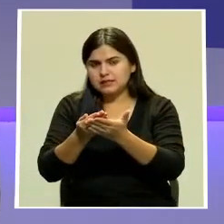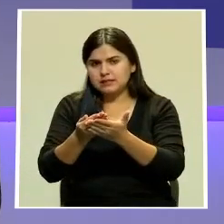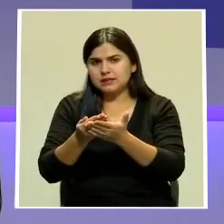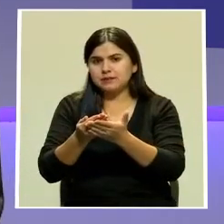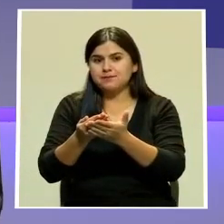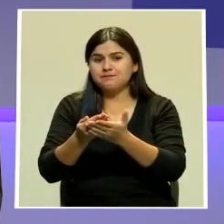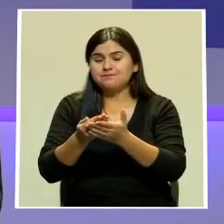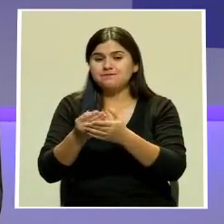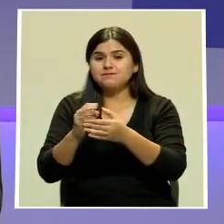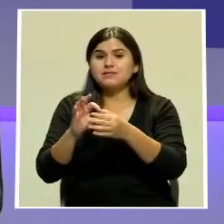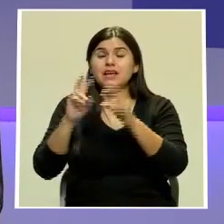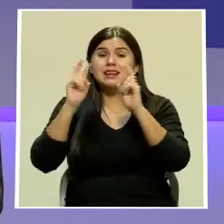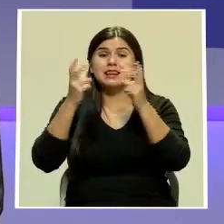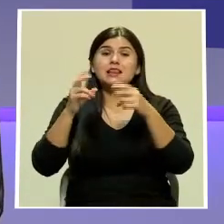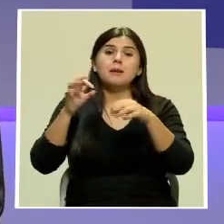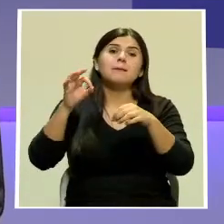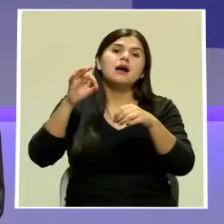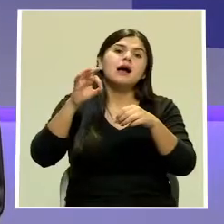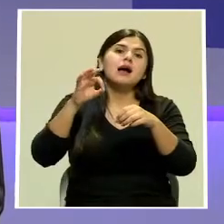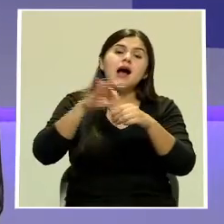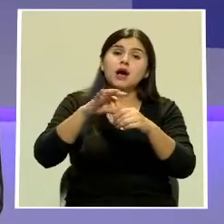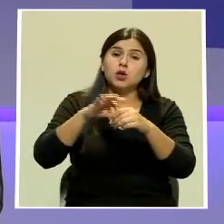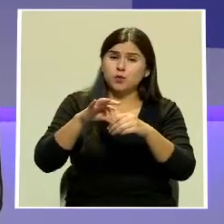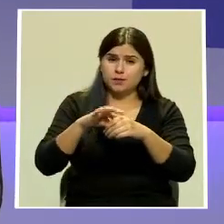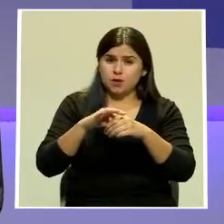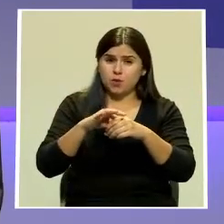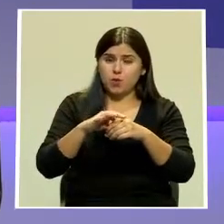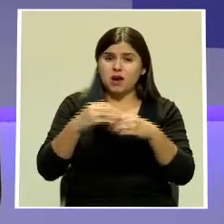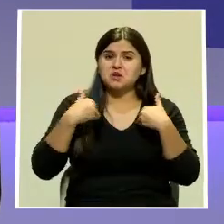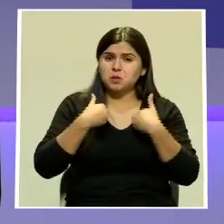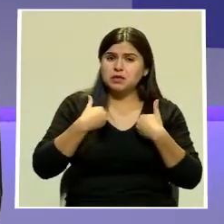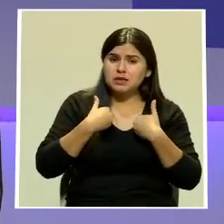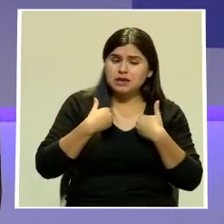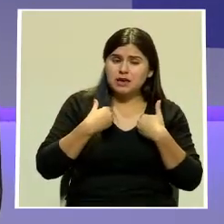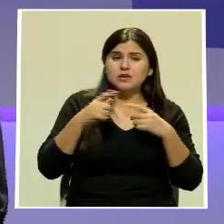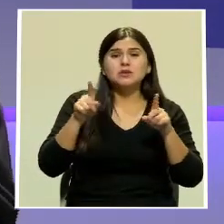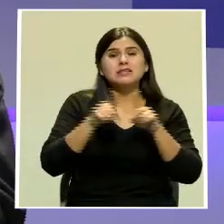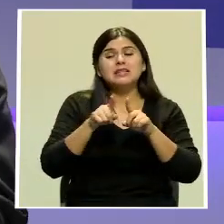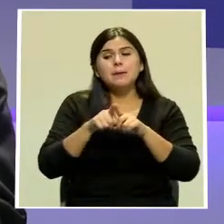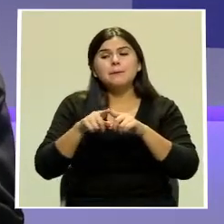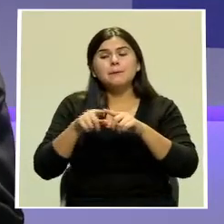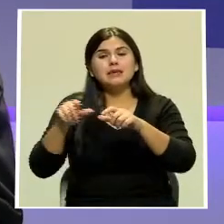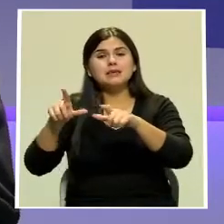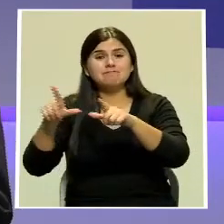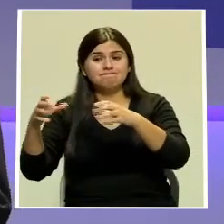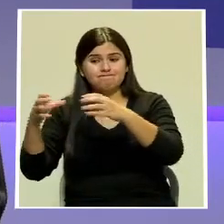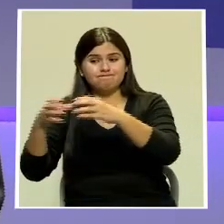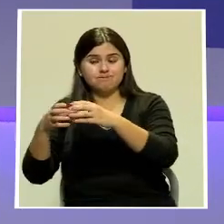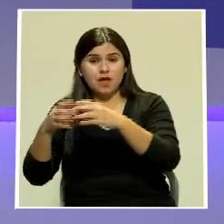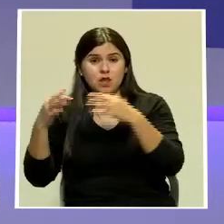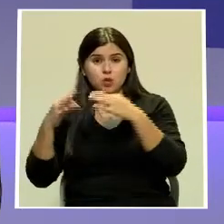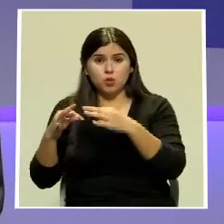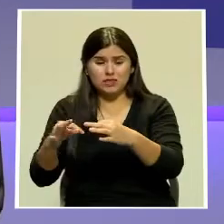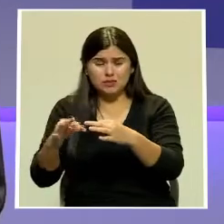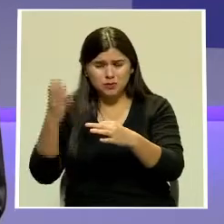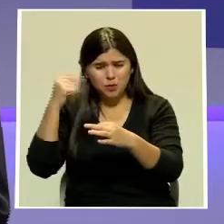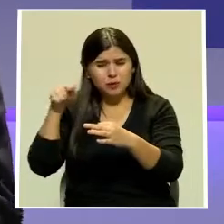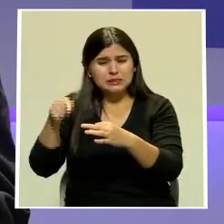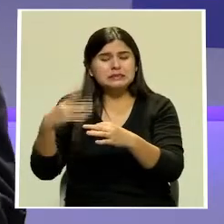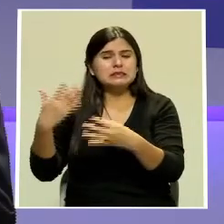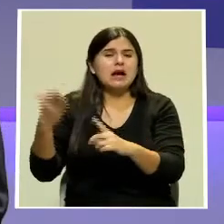sector agropecuario, por ejemplo, que en este país se ve muy maltratado, el sector turismo, que a raíz de la pandemia se ha maltratado aún más y